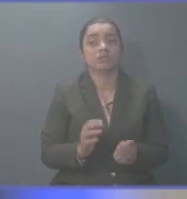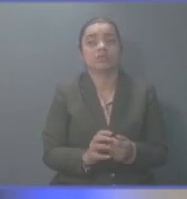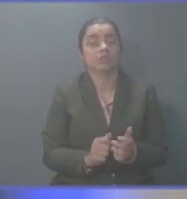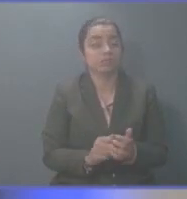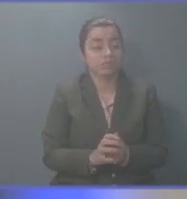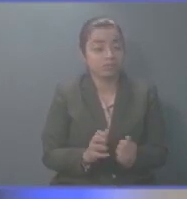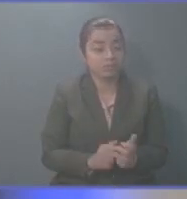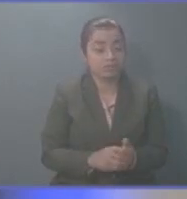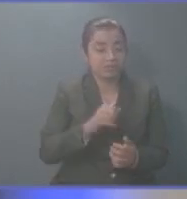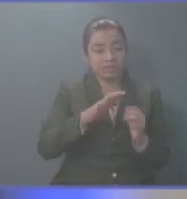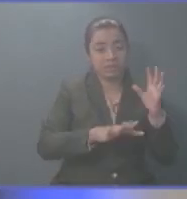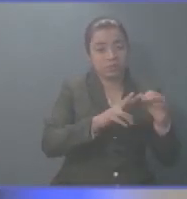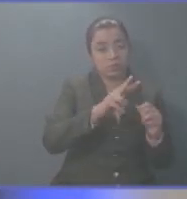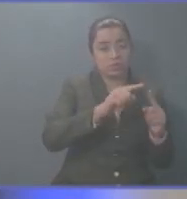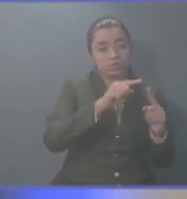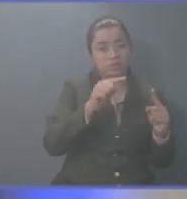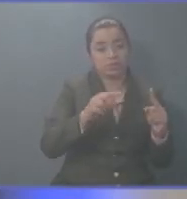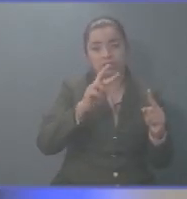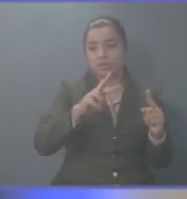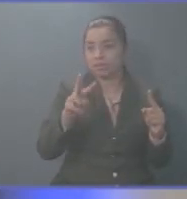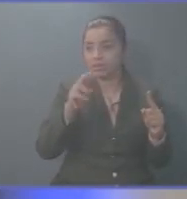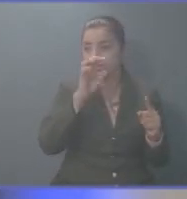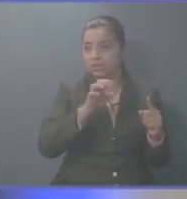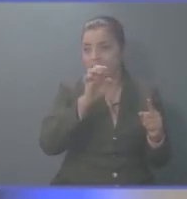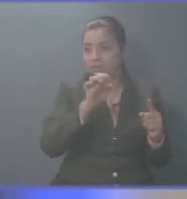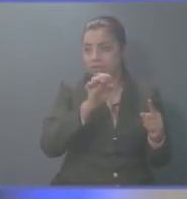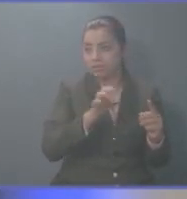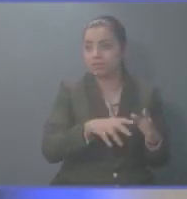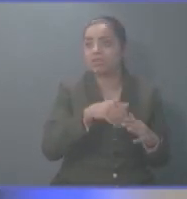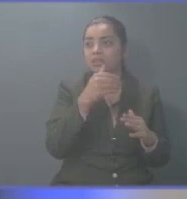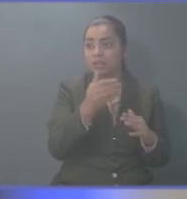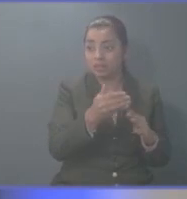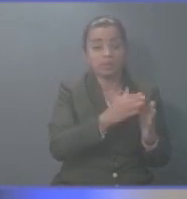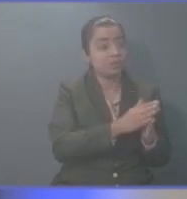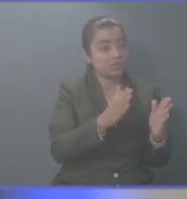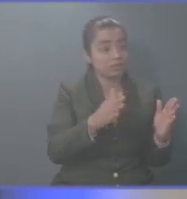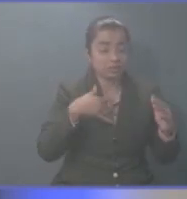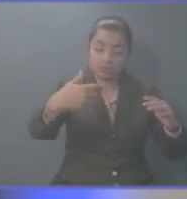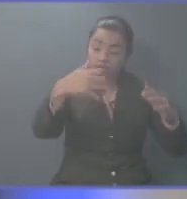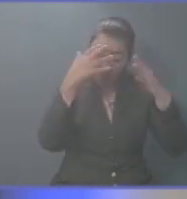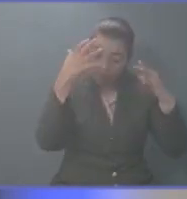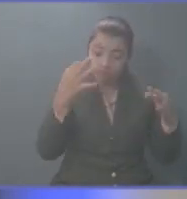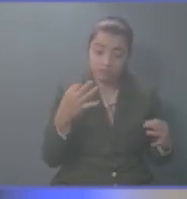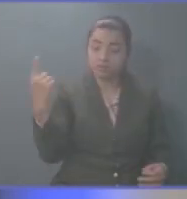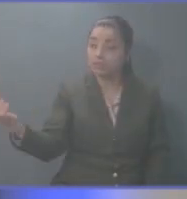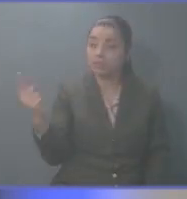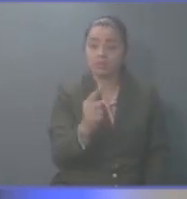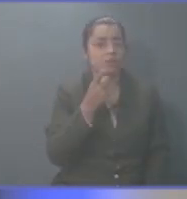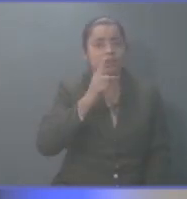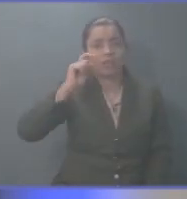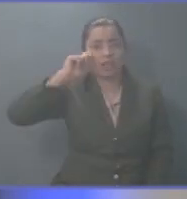el 12 y el 22 más o menos de enero. A partir de ahí es que nosotros tomamos la decisión de interpelarlos. No fue un